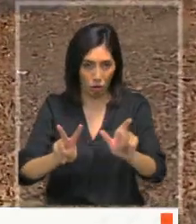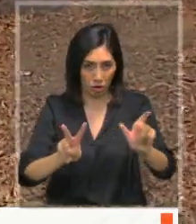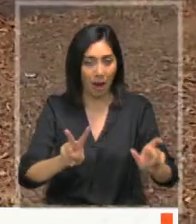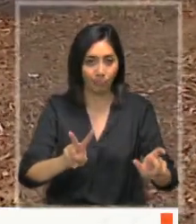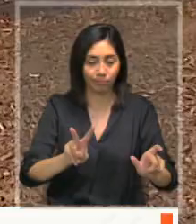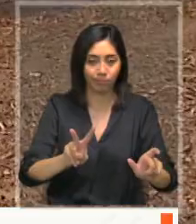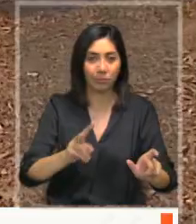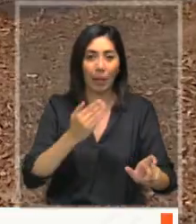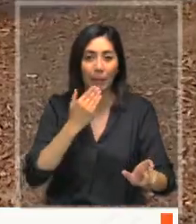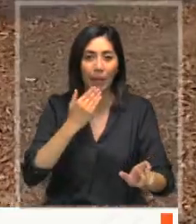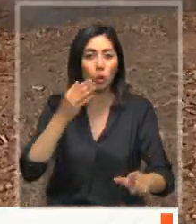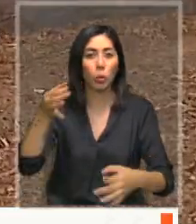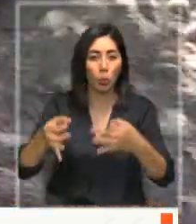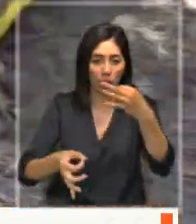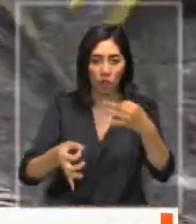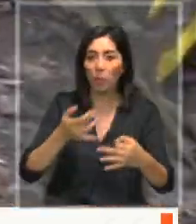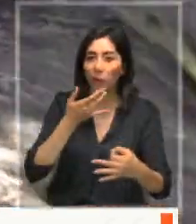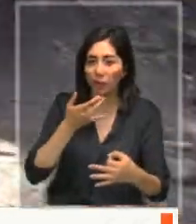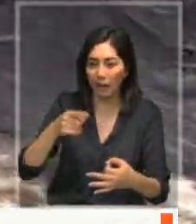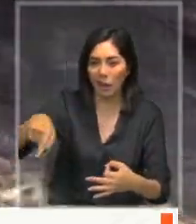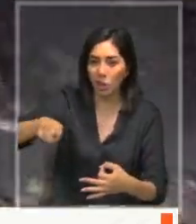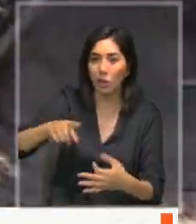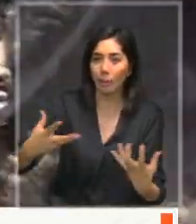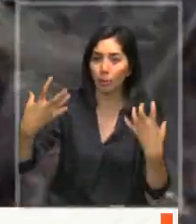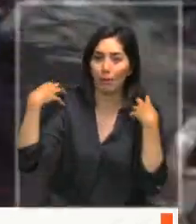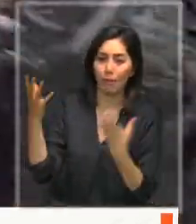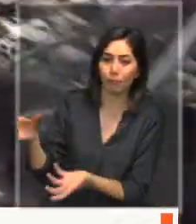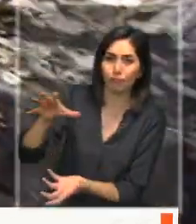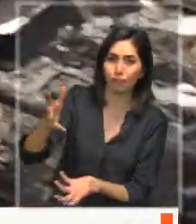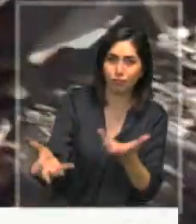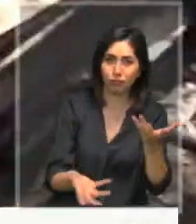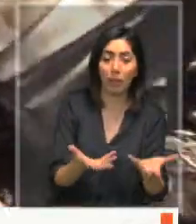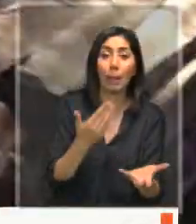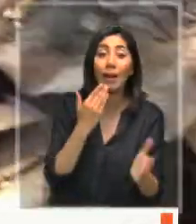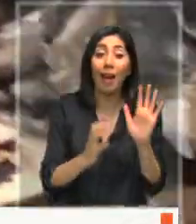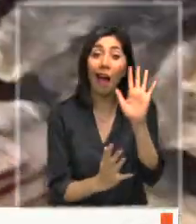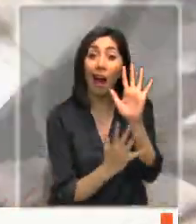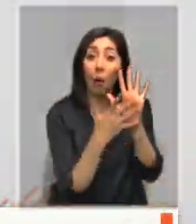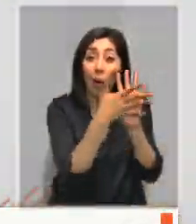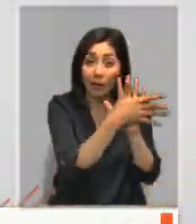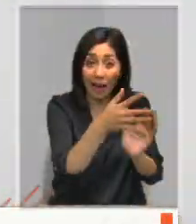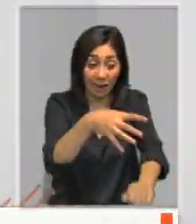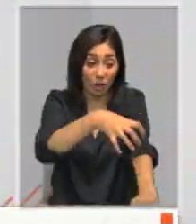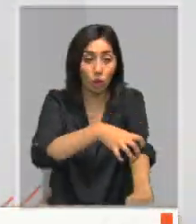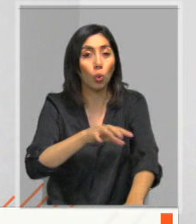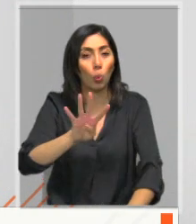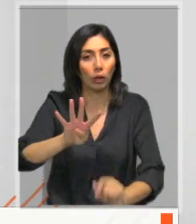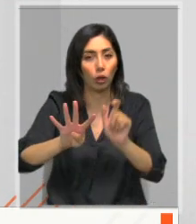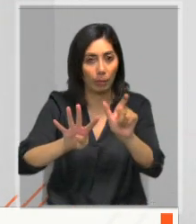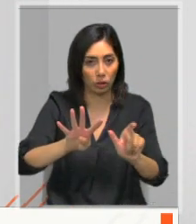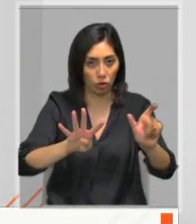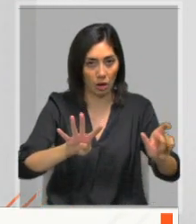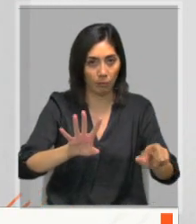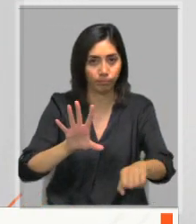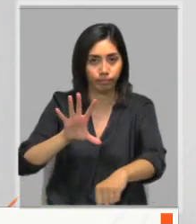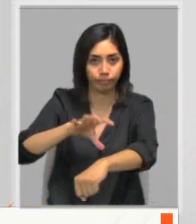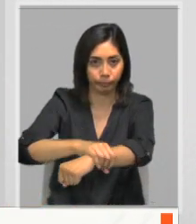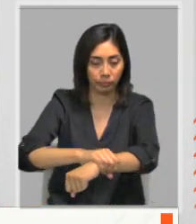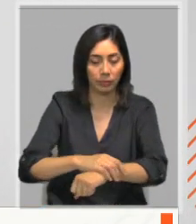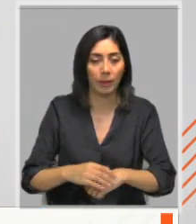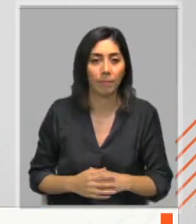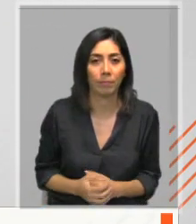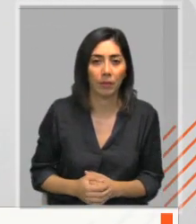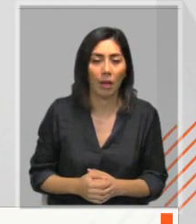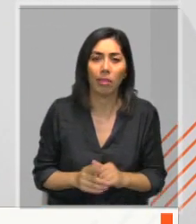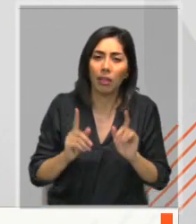por actos intencionales, número que en la Araucanía se eleva a 4 imputados. Nosotros tenemos que resolver esto y hoy